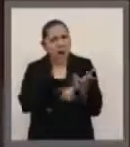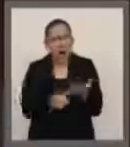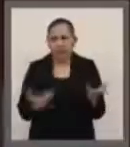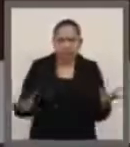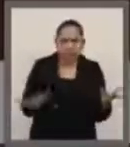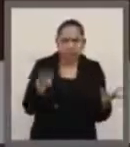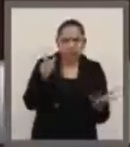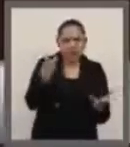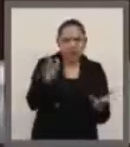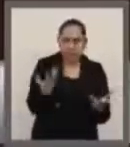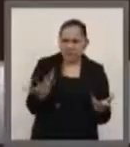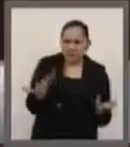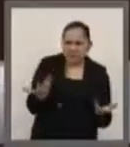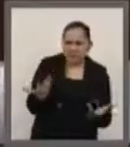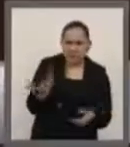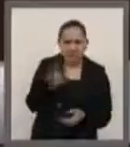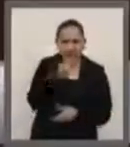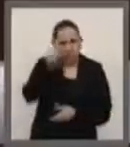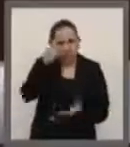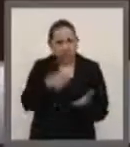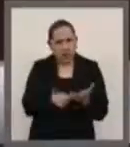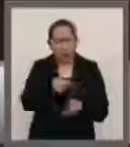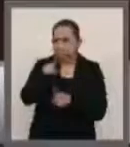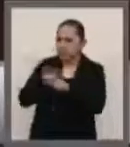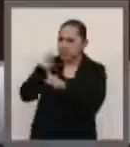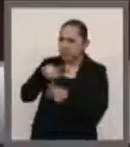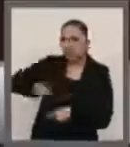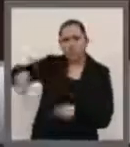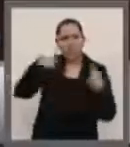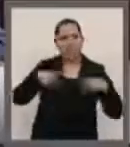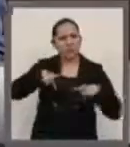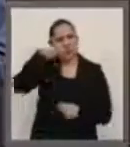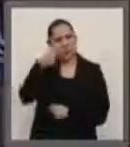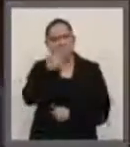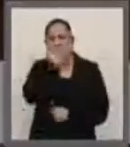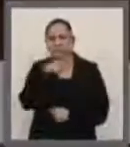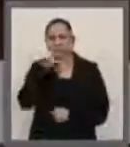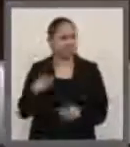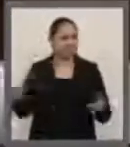todos los mexicanos y mexicanas. Muchas gracias por su atención.